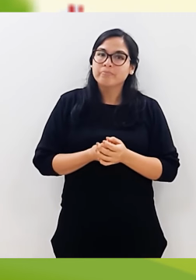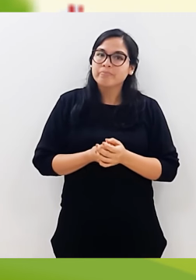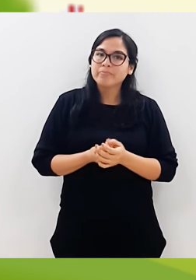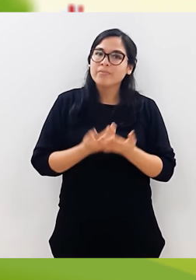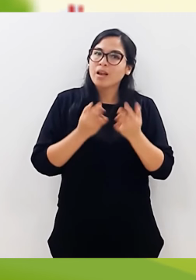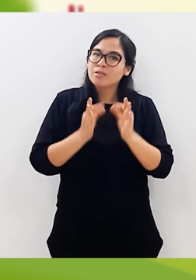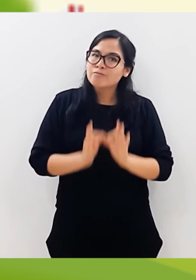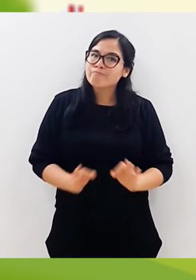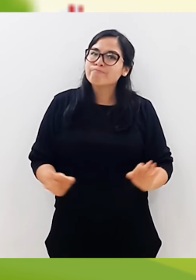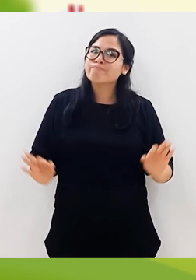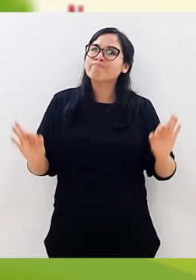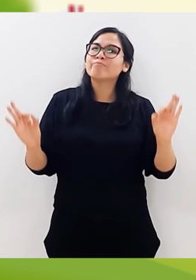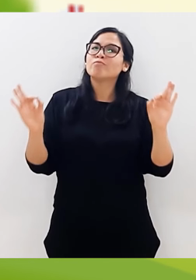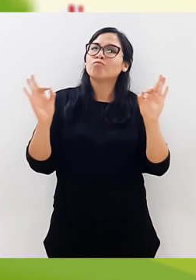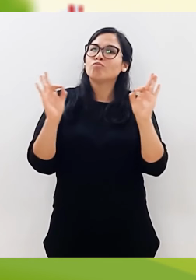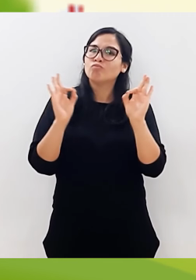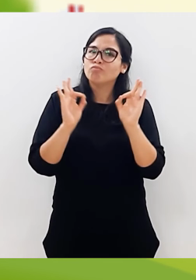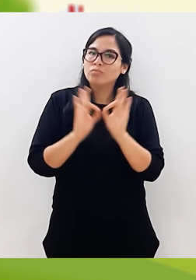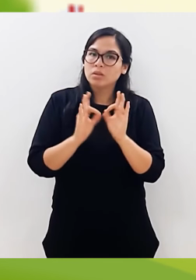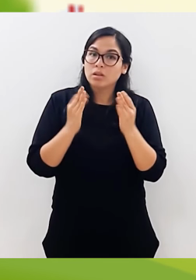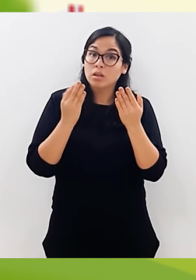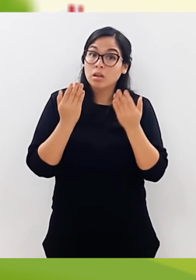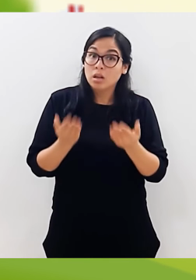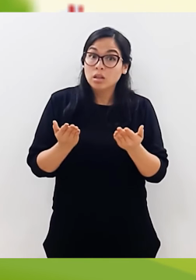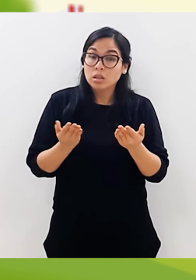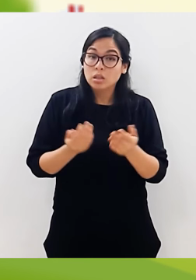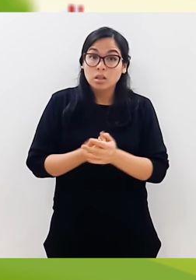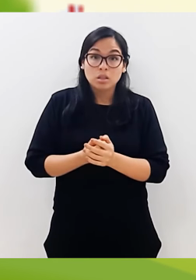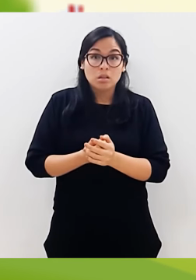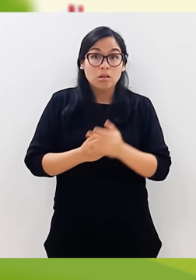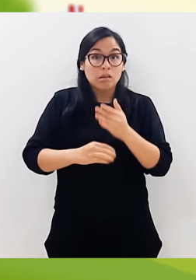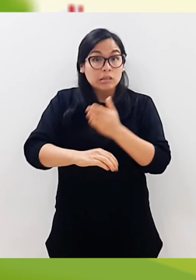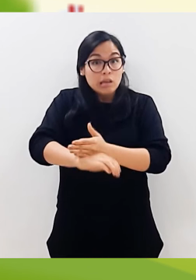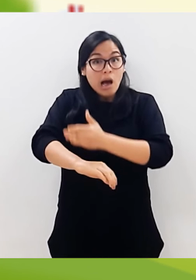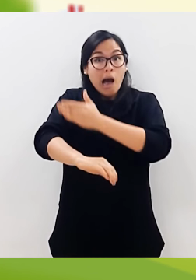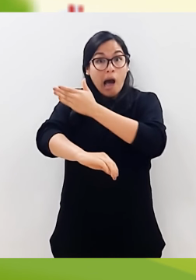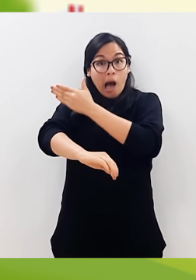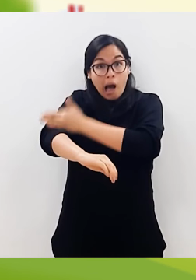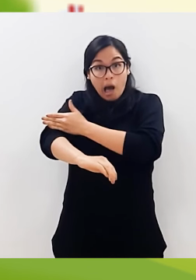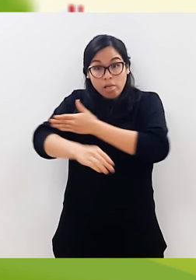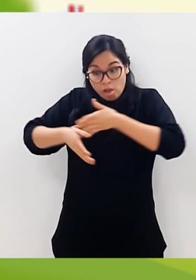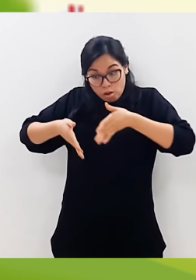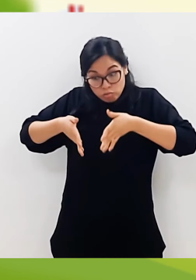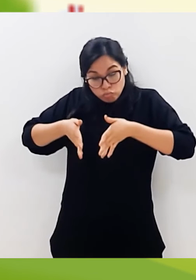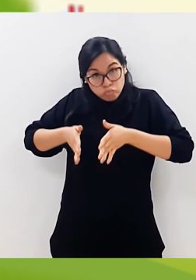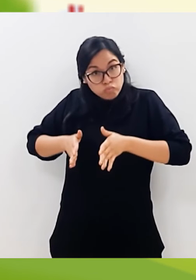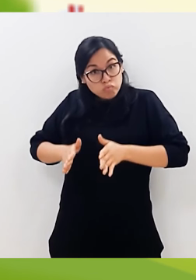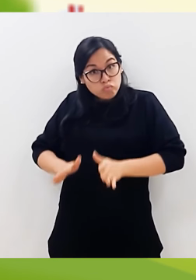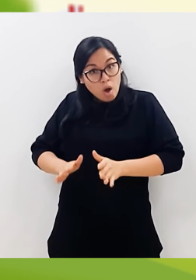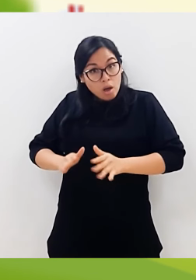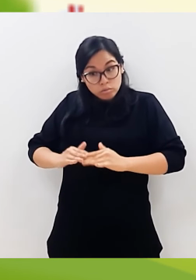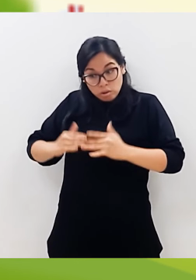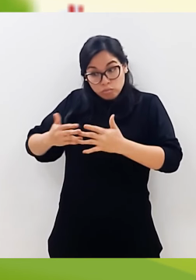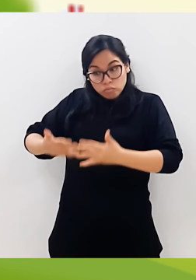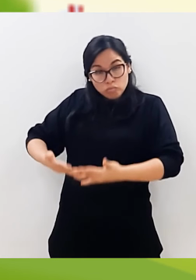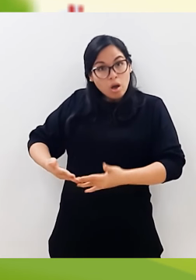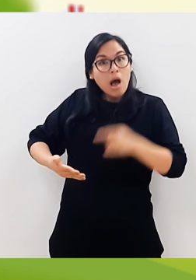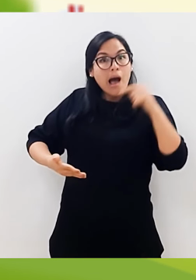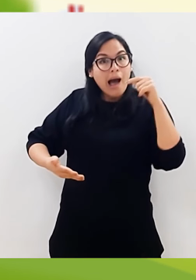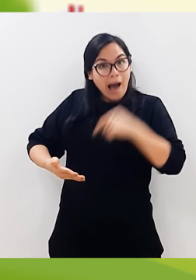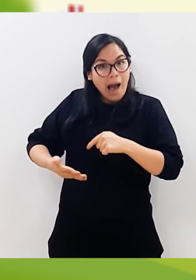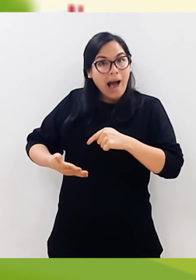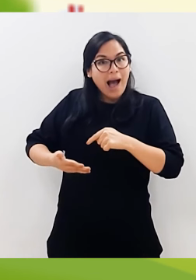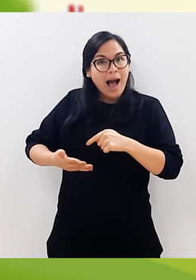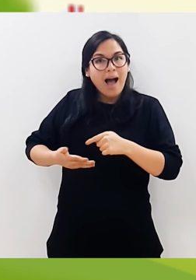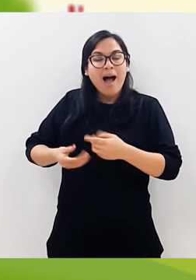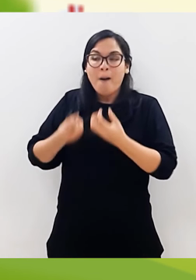razón es de suma importancia que, desde antes de nacer, garanticemos